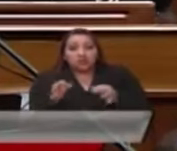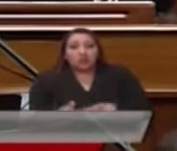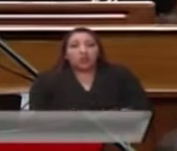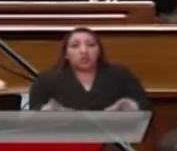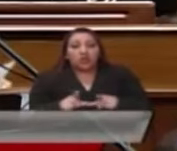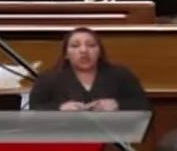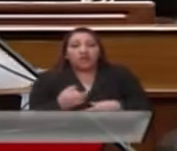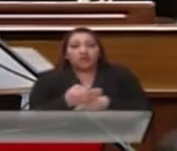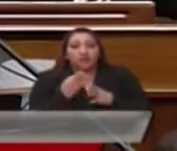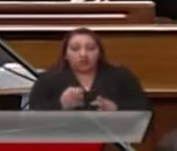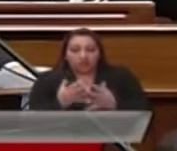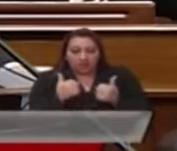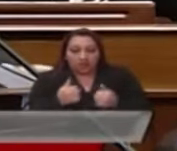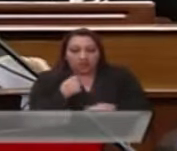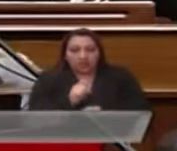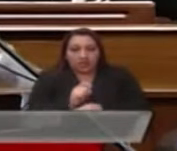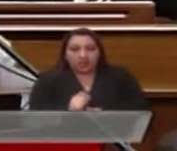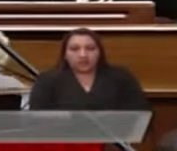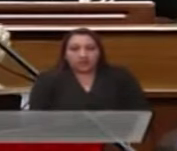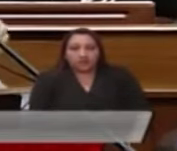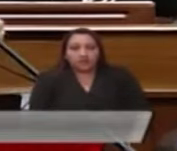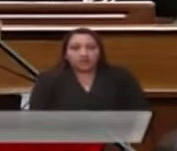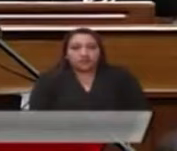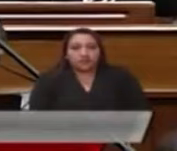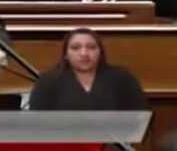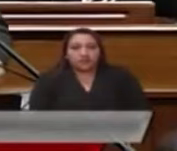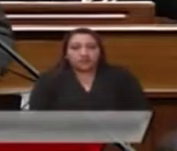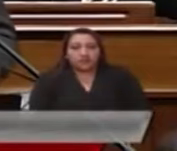espacios formativos adecuados.